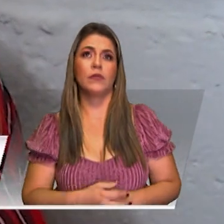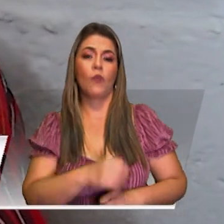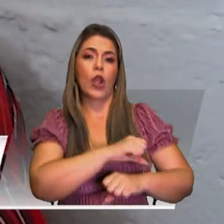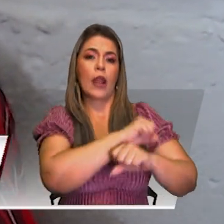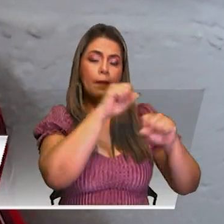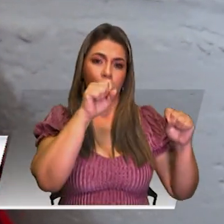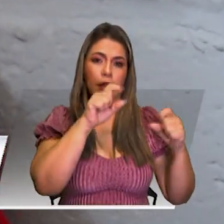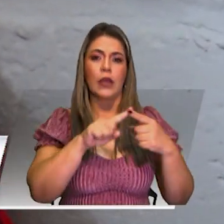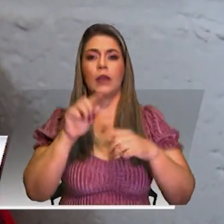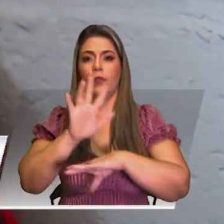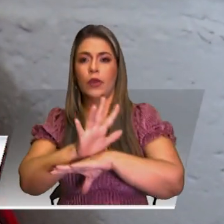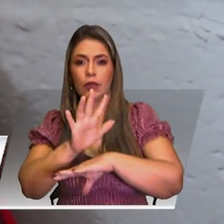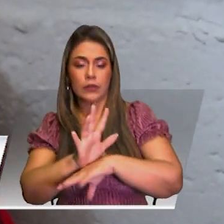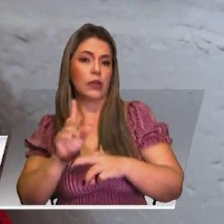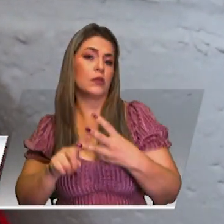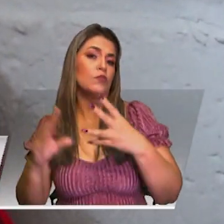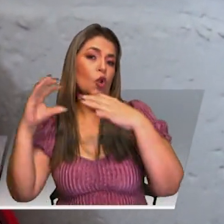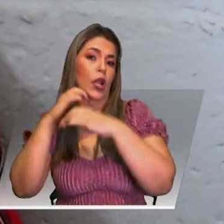por la noche todo lo que uno pueda.